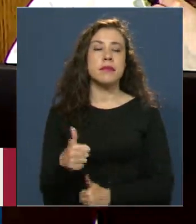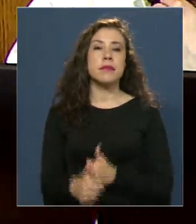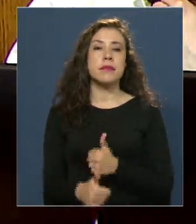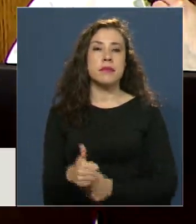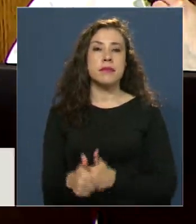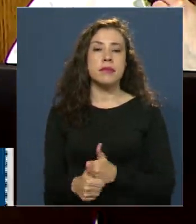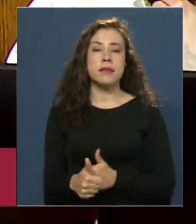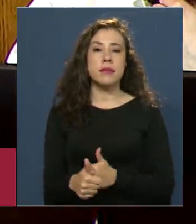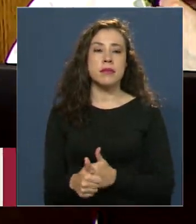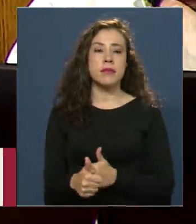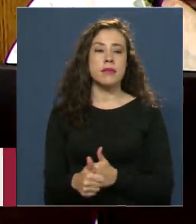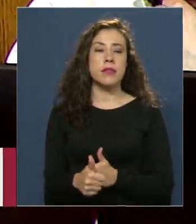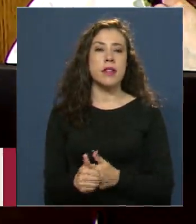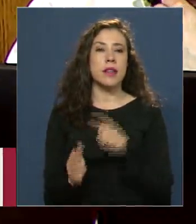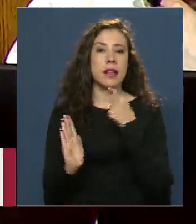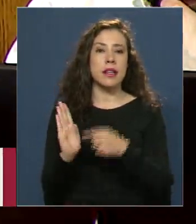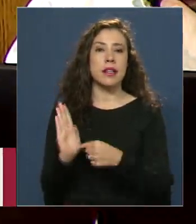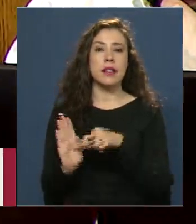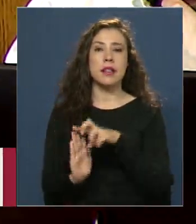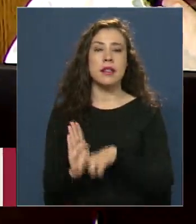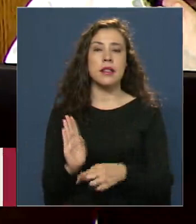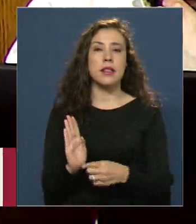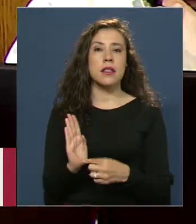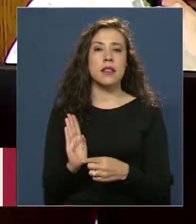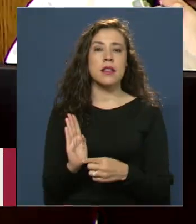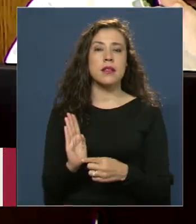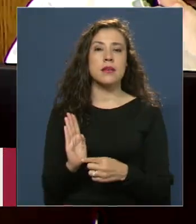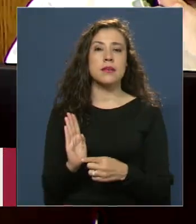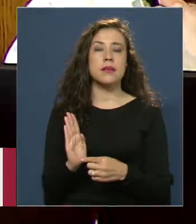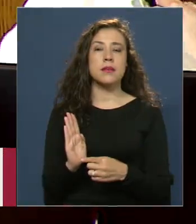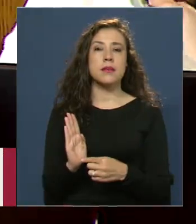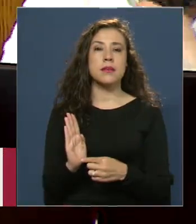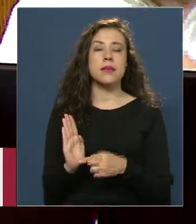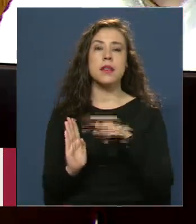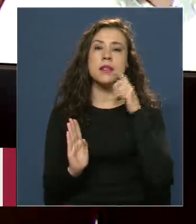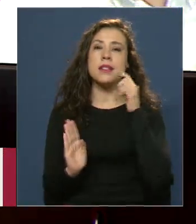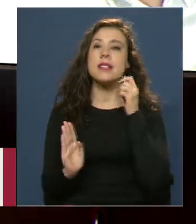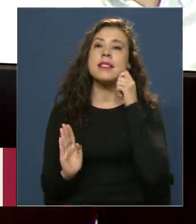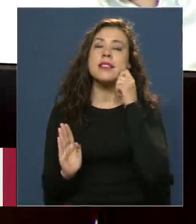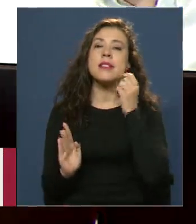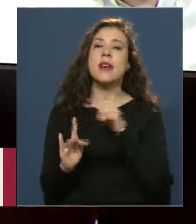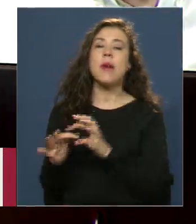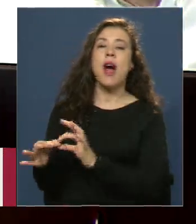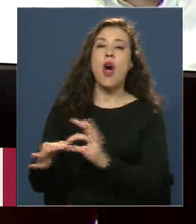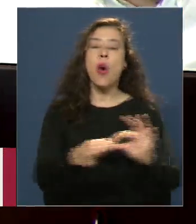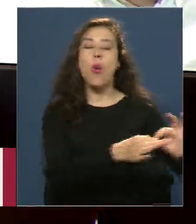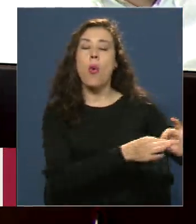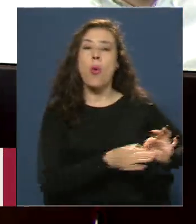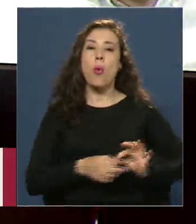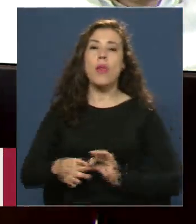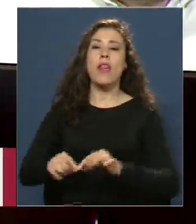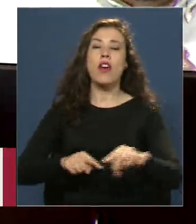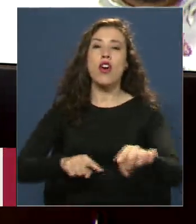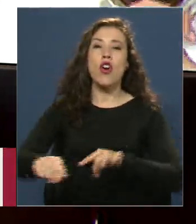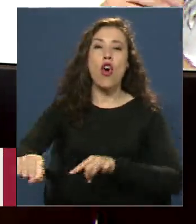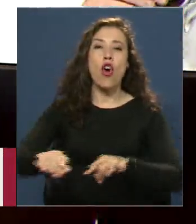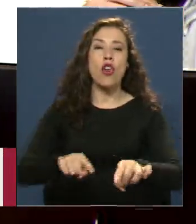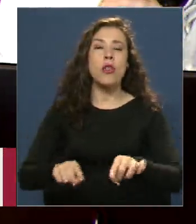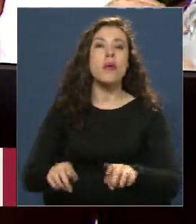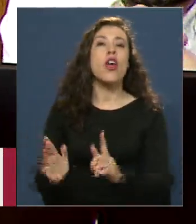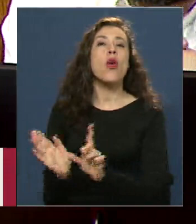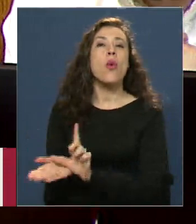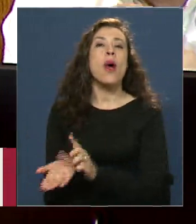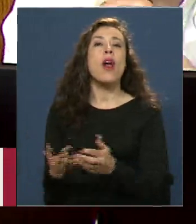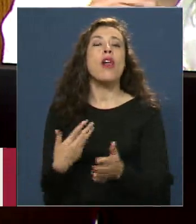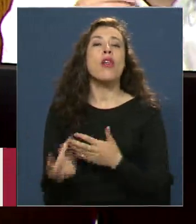que establece el proyecto constituirían la unidad coordinadora y la plataforma a través